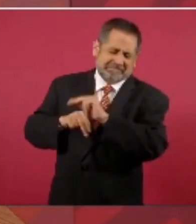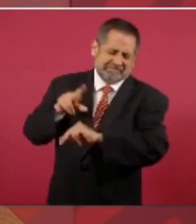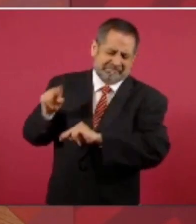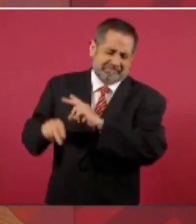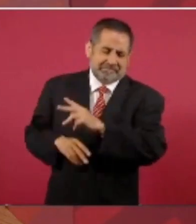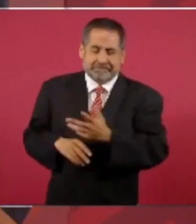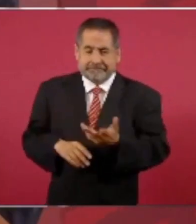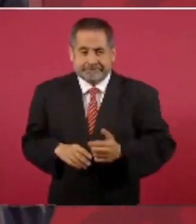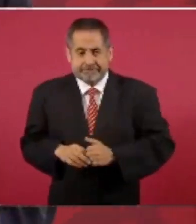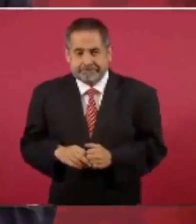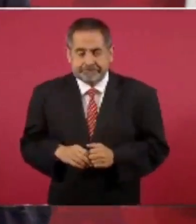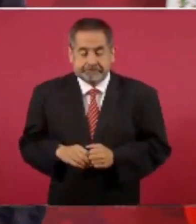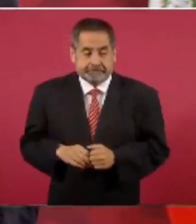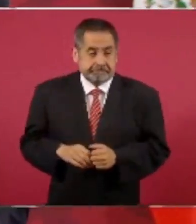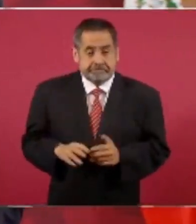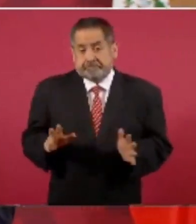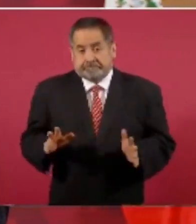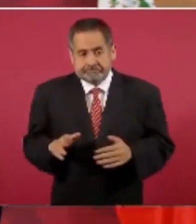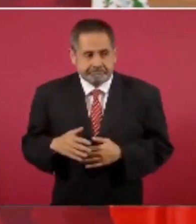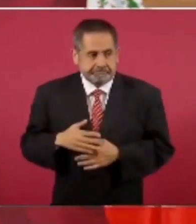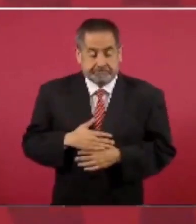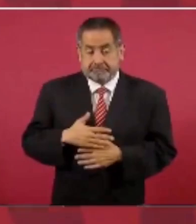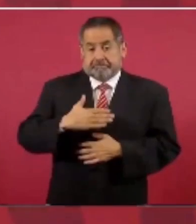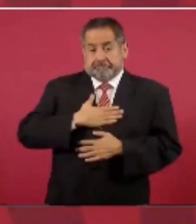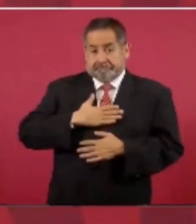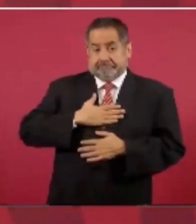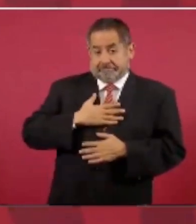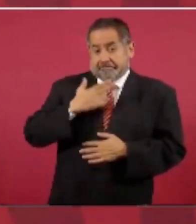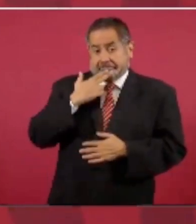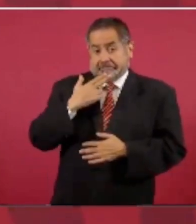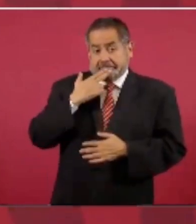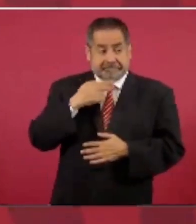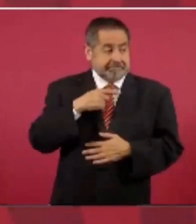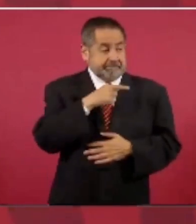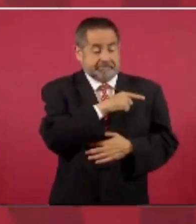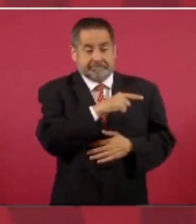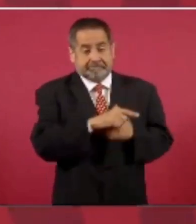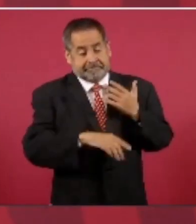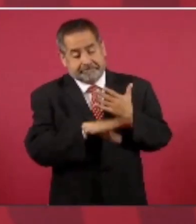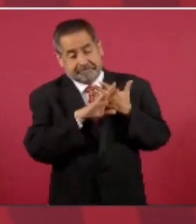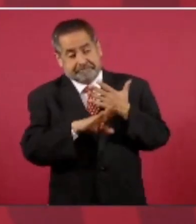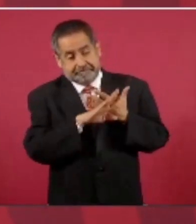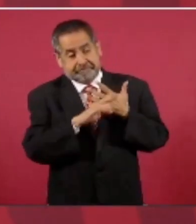A mí me sirve porque